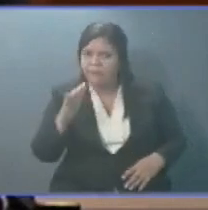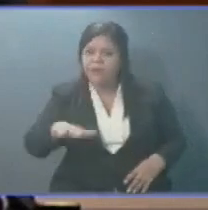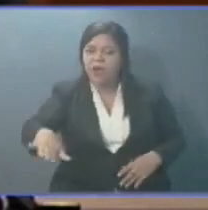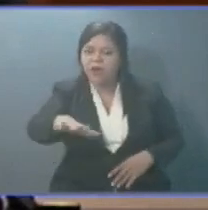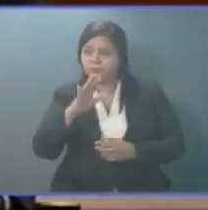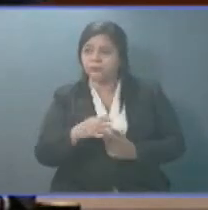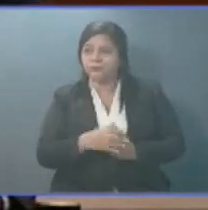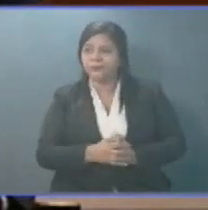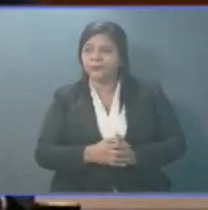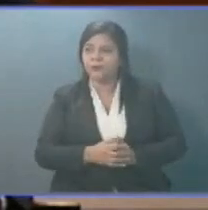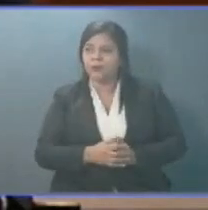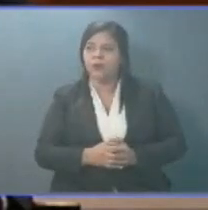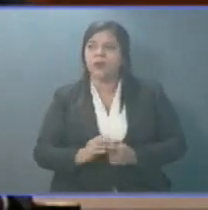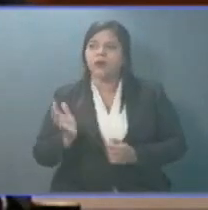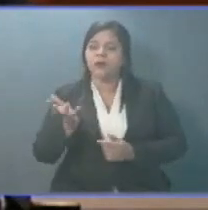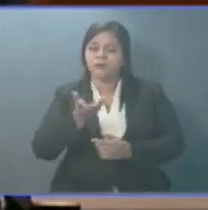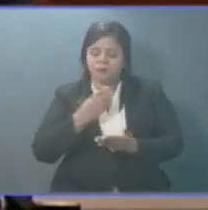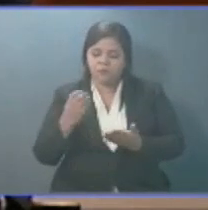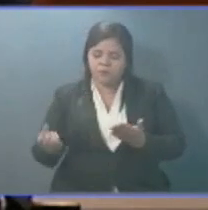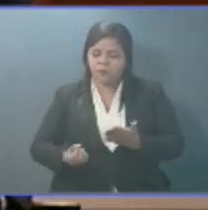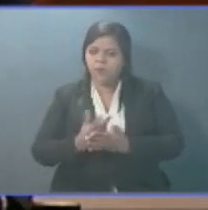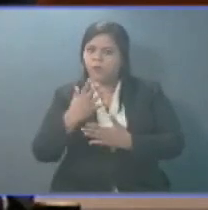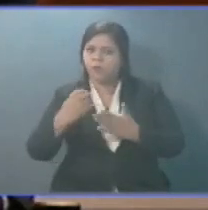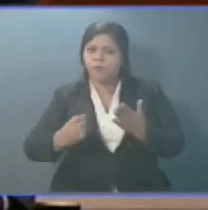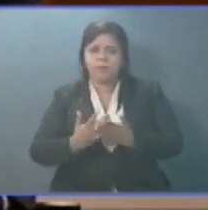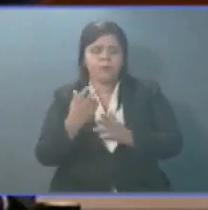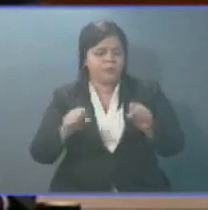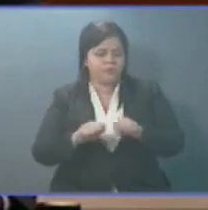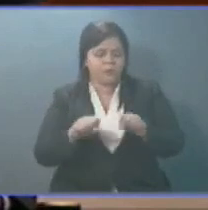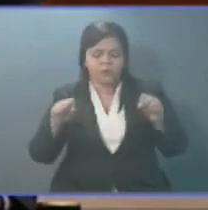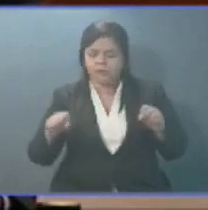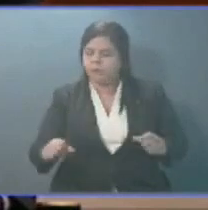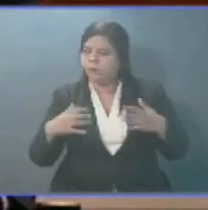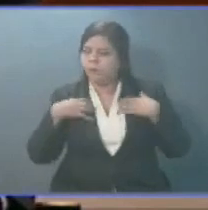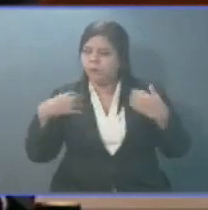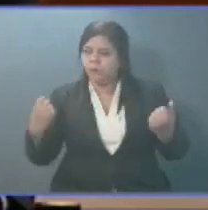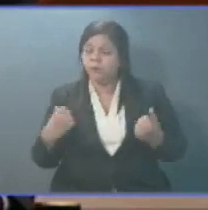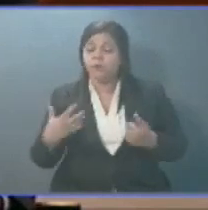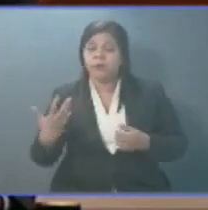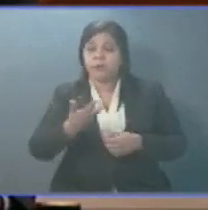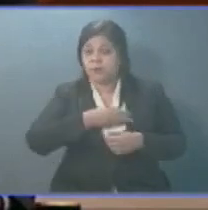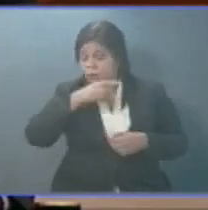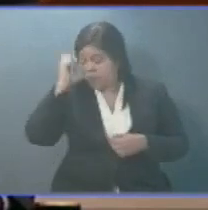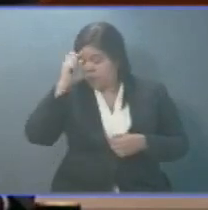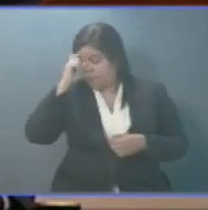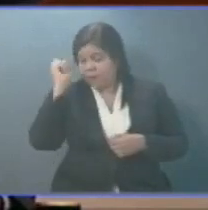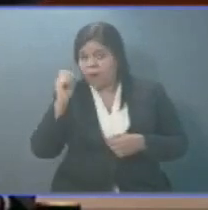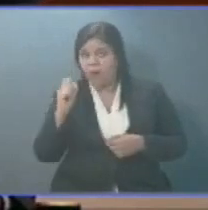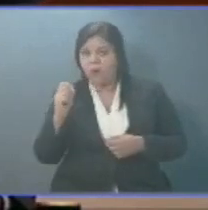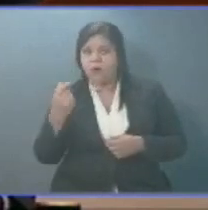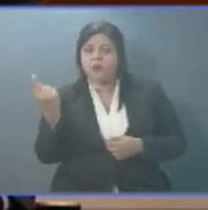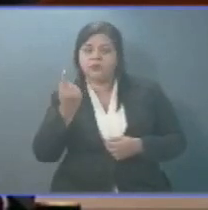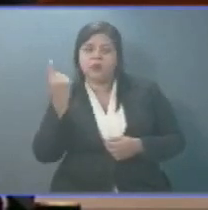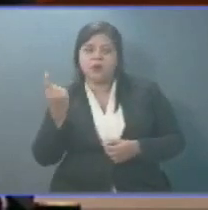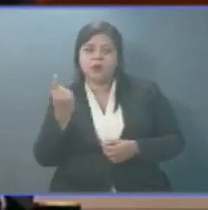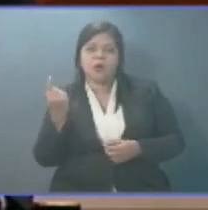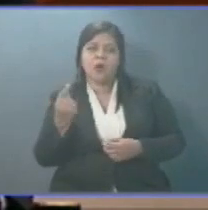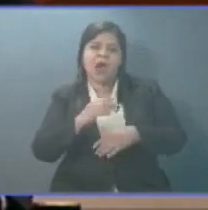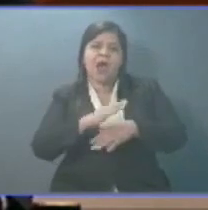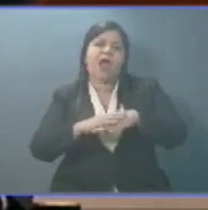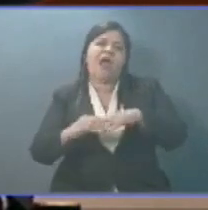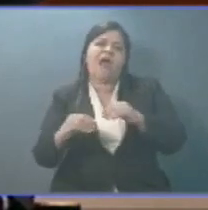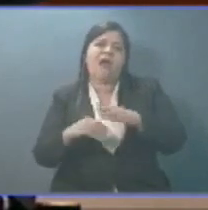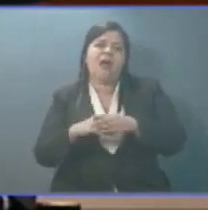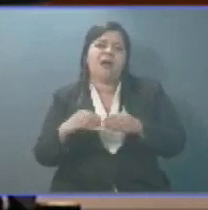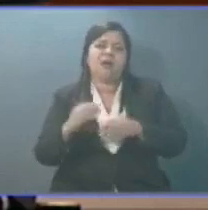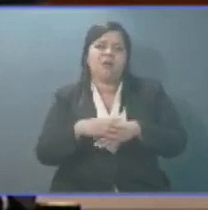este momento estamos modernizando todo ese sistema de salud los trabajos que hemos hecho no han sido con béticos esos trabajos no consiste